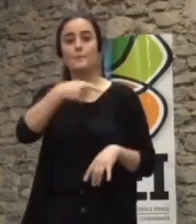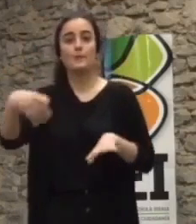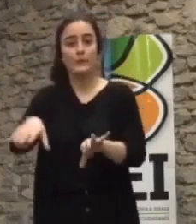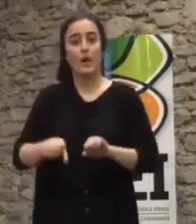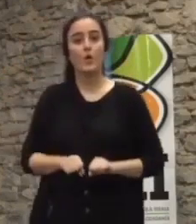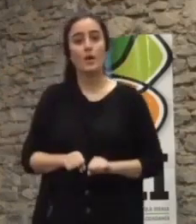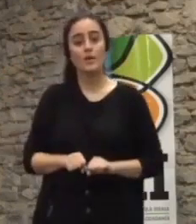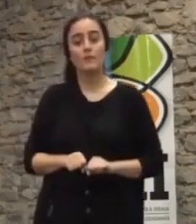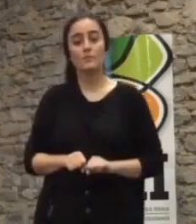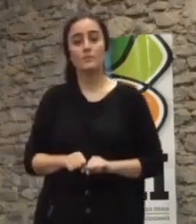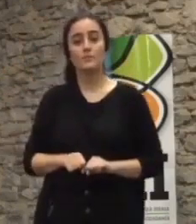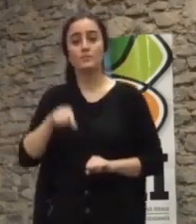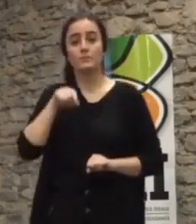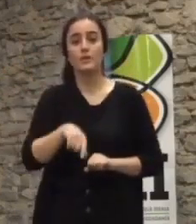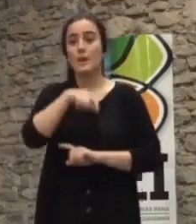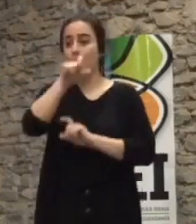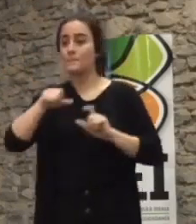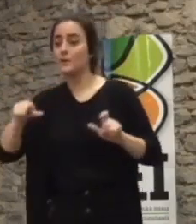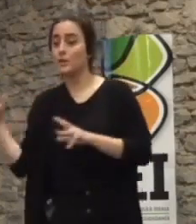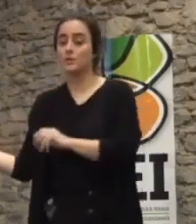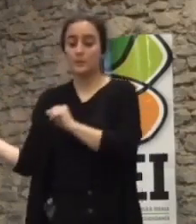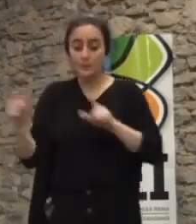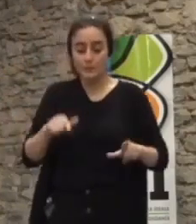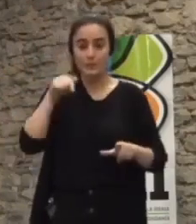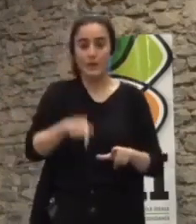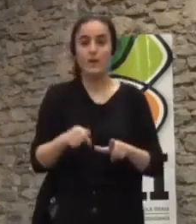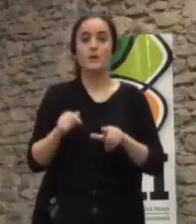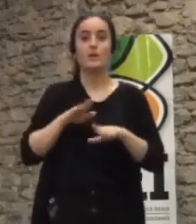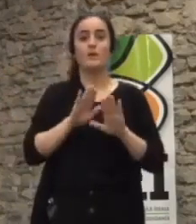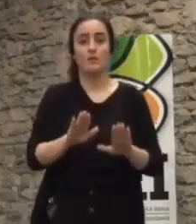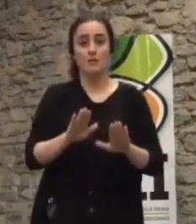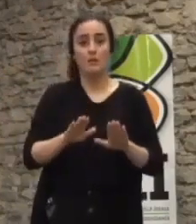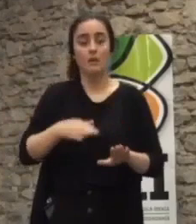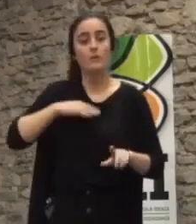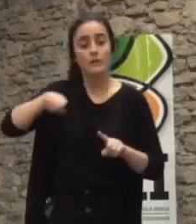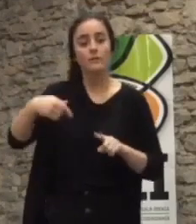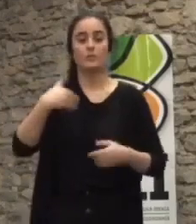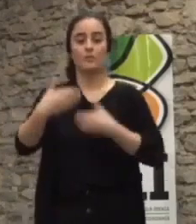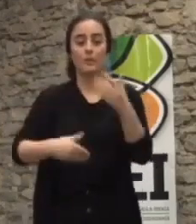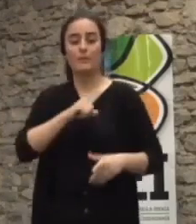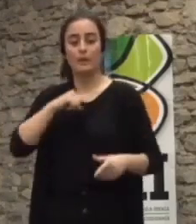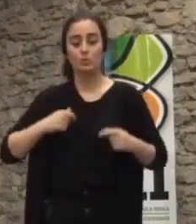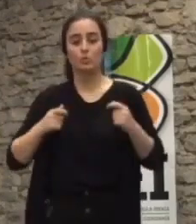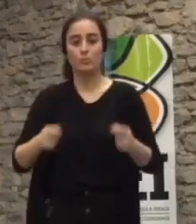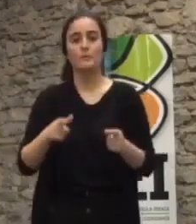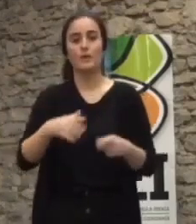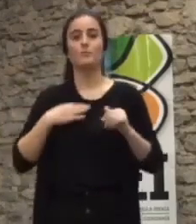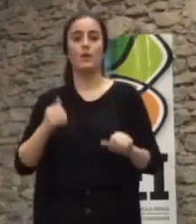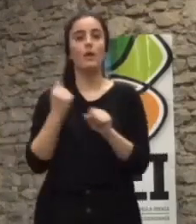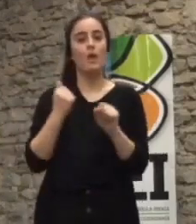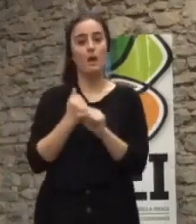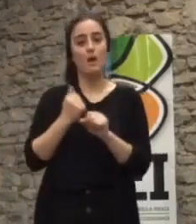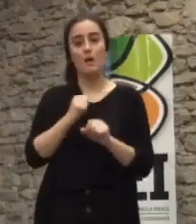en los que alojamos a las personas según llegan y luego les ayudamos en un proceso de mayor autonomía para que comiencen un itinerario laboral